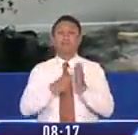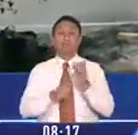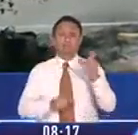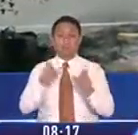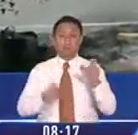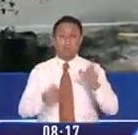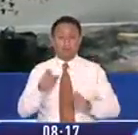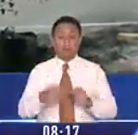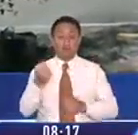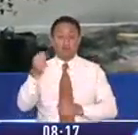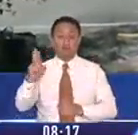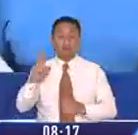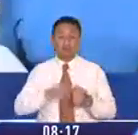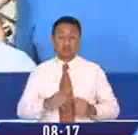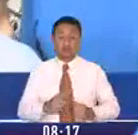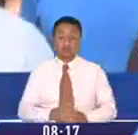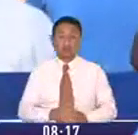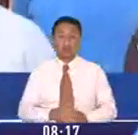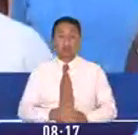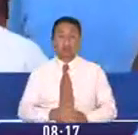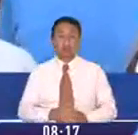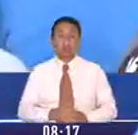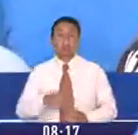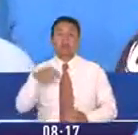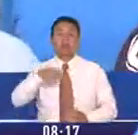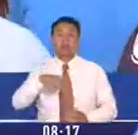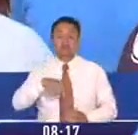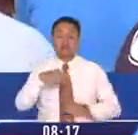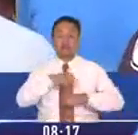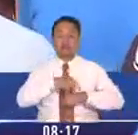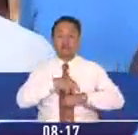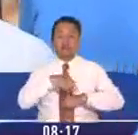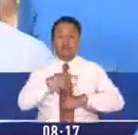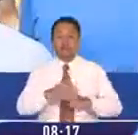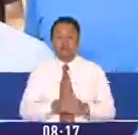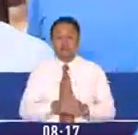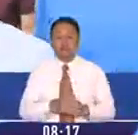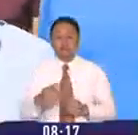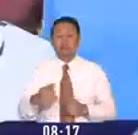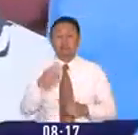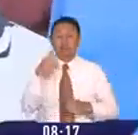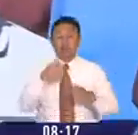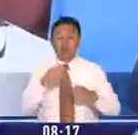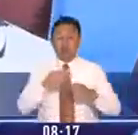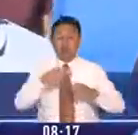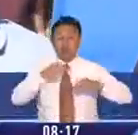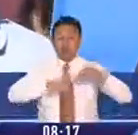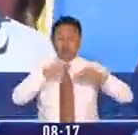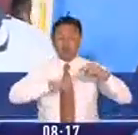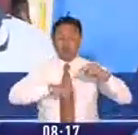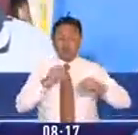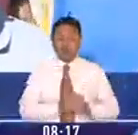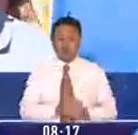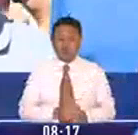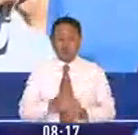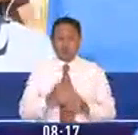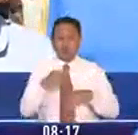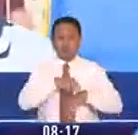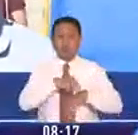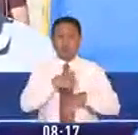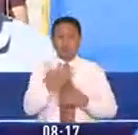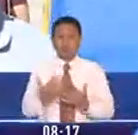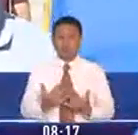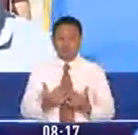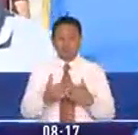habitantes del sur de Quito. Valverde estaba sobre algún tiempo intervenido, tenía cemento rígido, lo cual hace más largo el tiempo